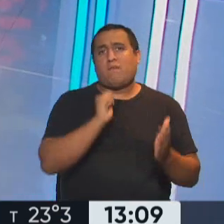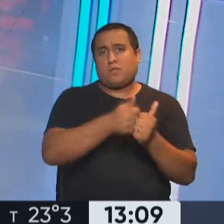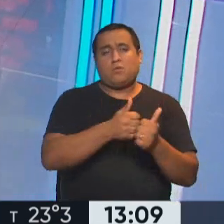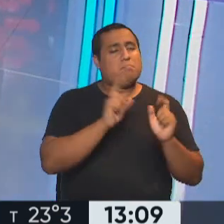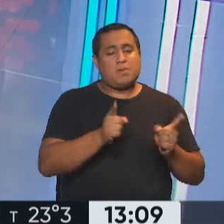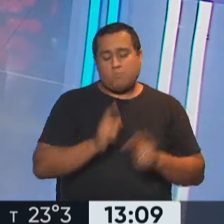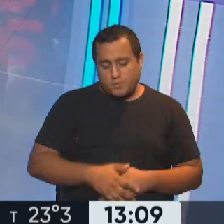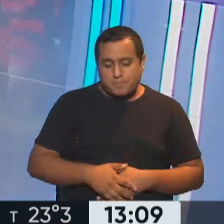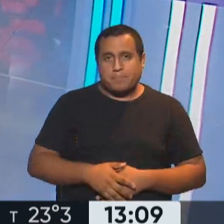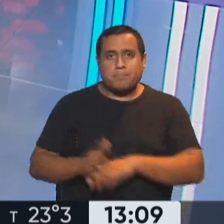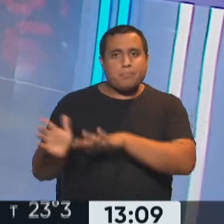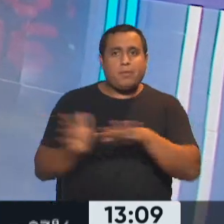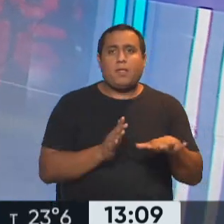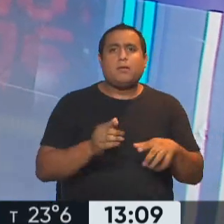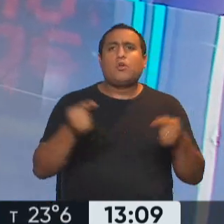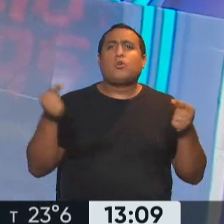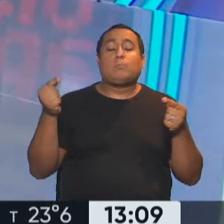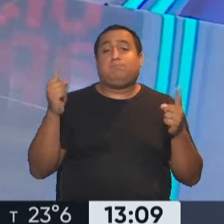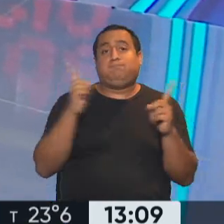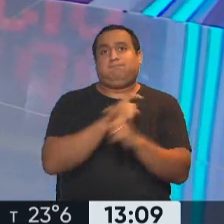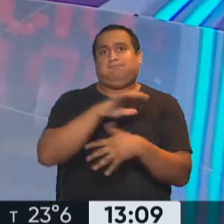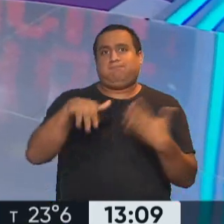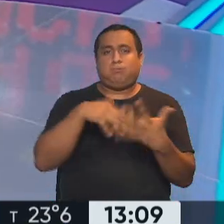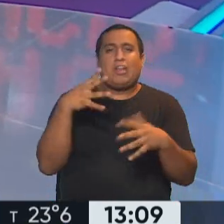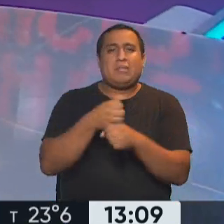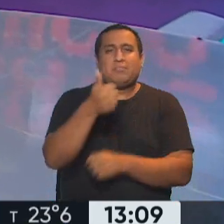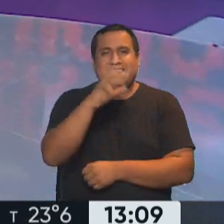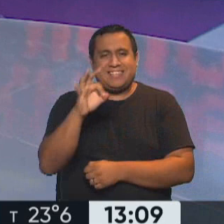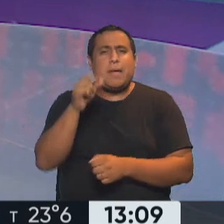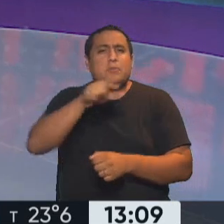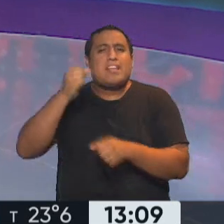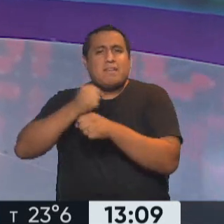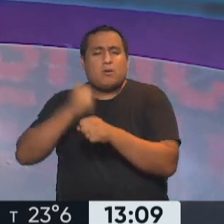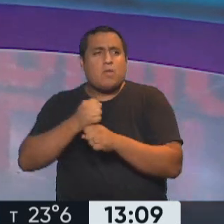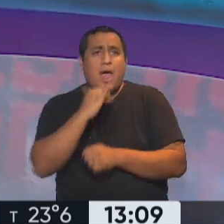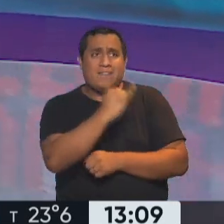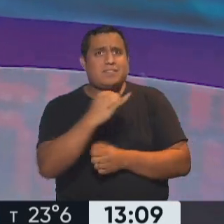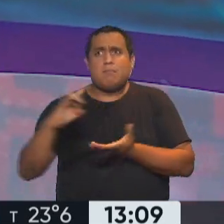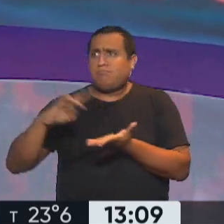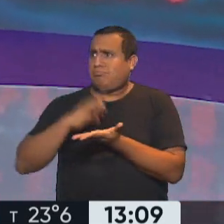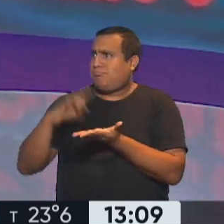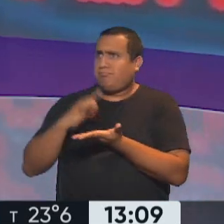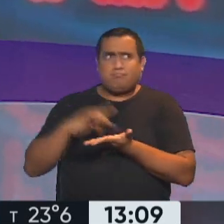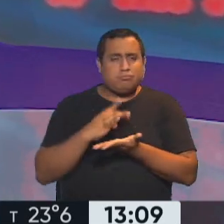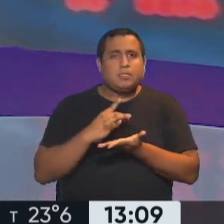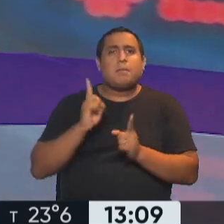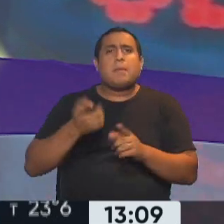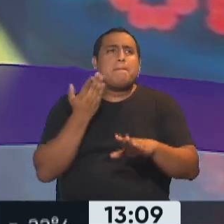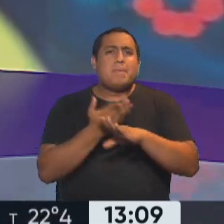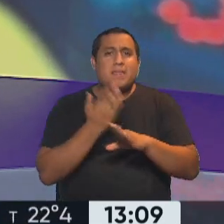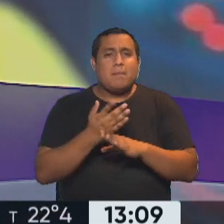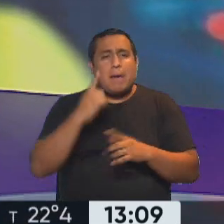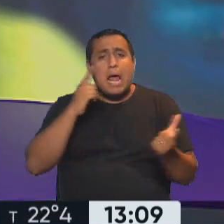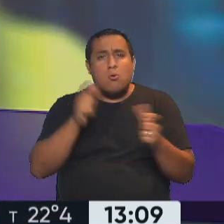Bien, cambiamos de tema. Conflicto en la línea 60 continúa. Los trabajadores denuncian despidos y también están reclamando una paritaria